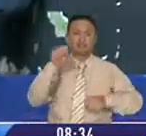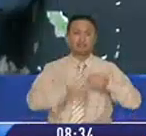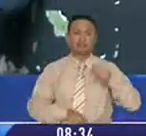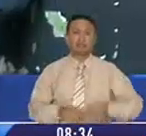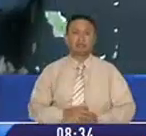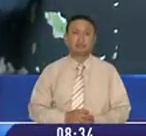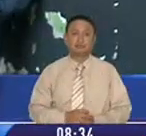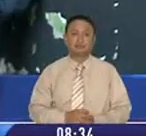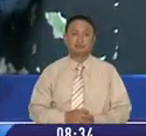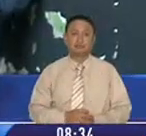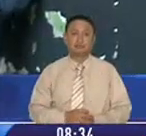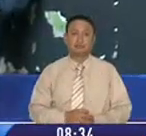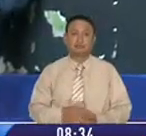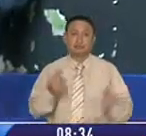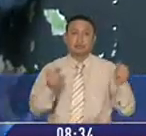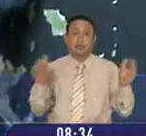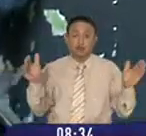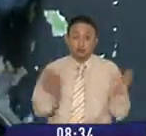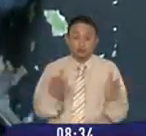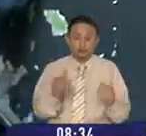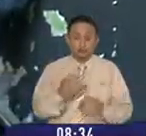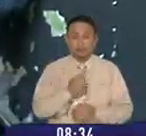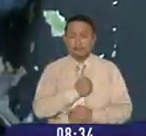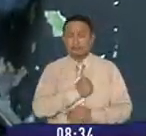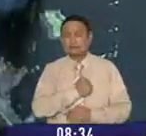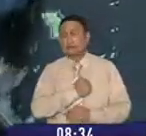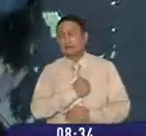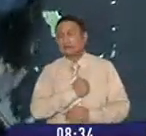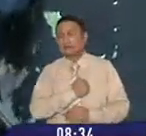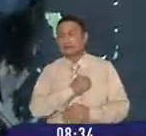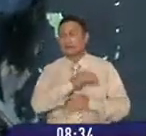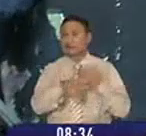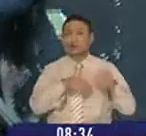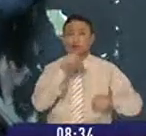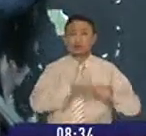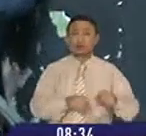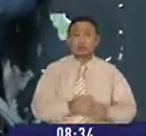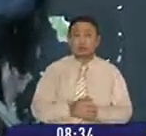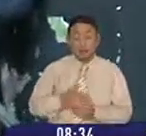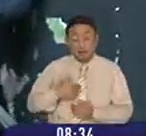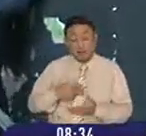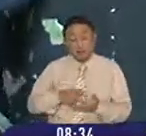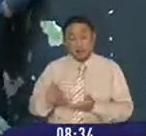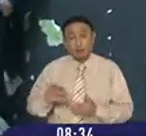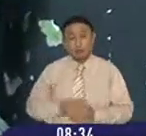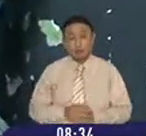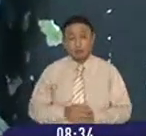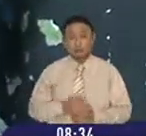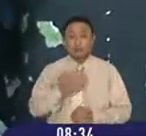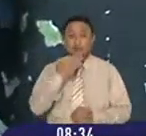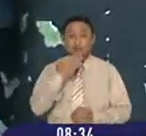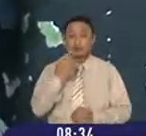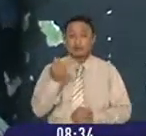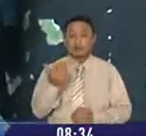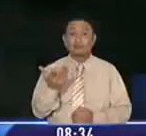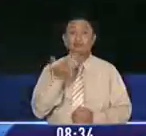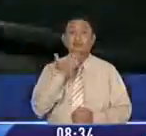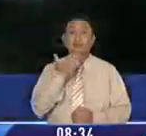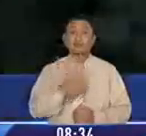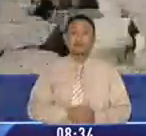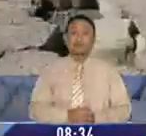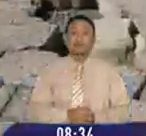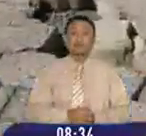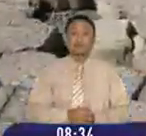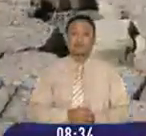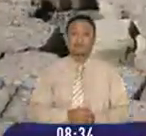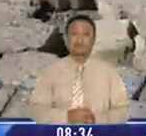Peor cuando es carro pequeño, da mucha pena porque toda la ciudad está así. ¿Sale de nuestro bolsillo? No, pues no hay ahorita con tanta crisis que estamos ahorita. El problema